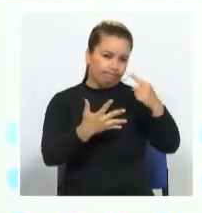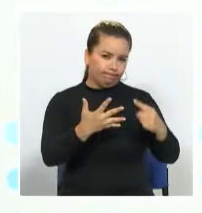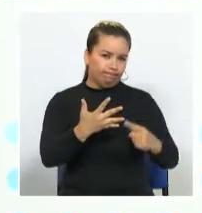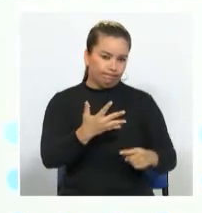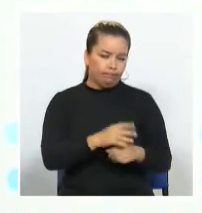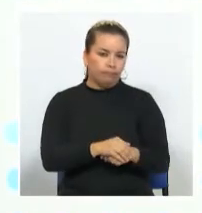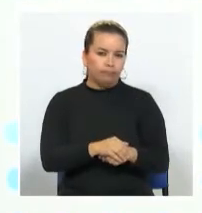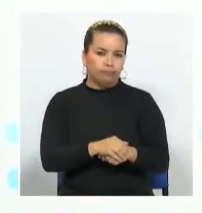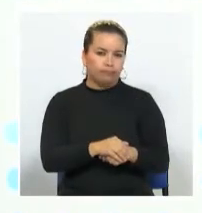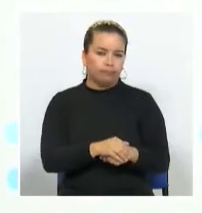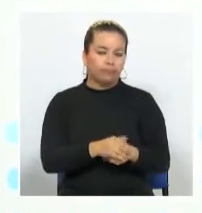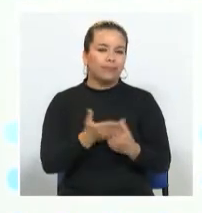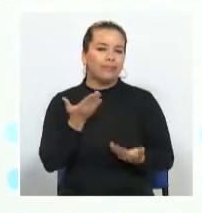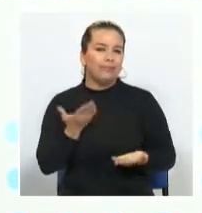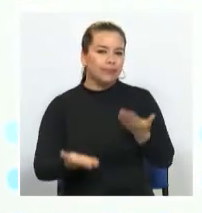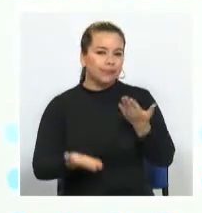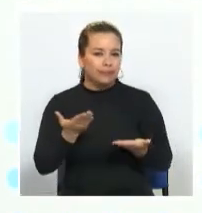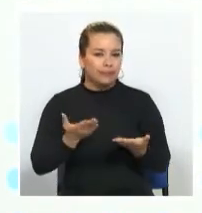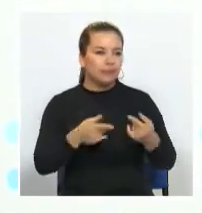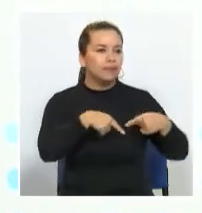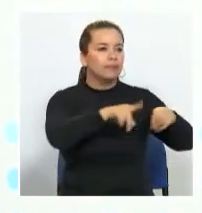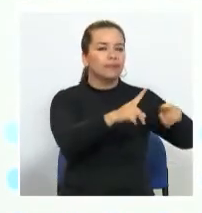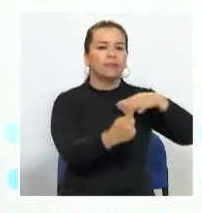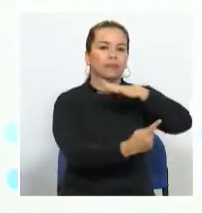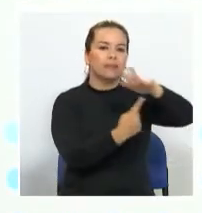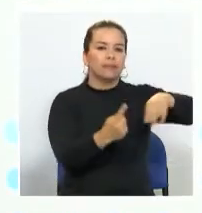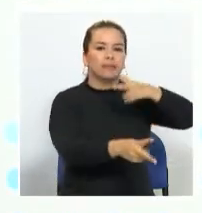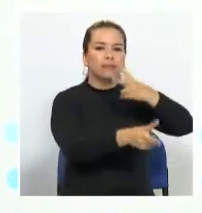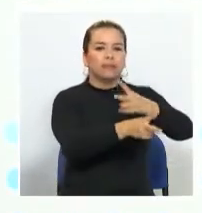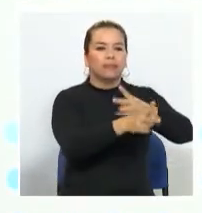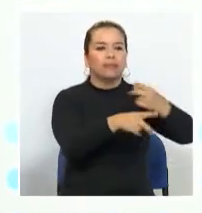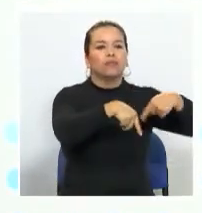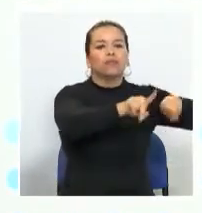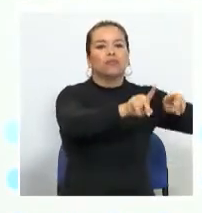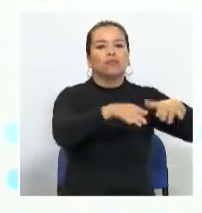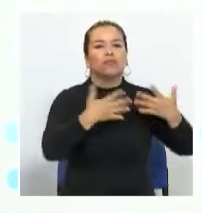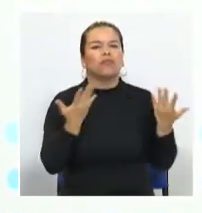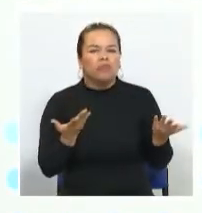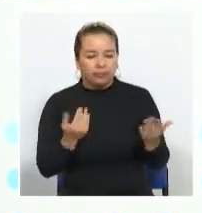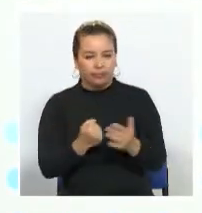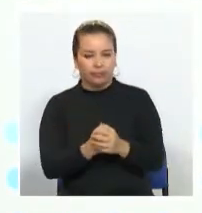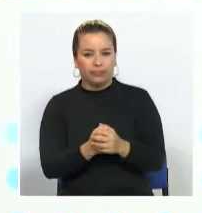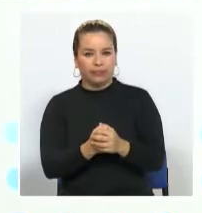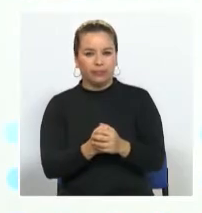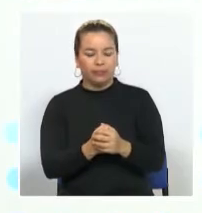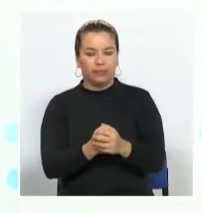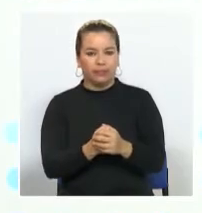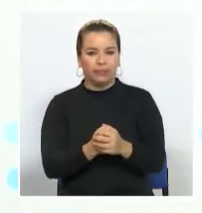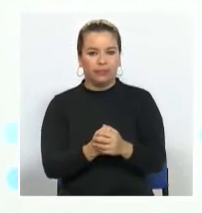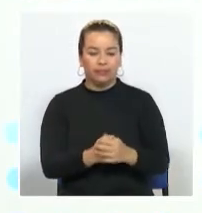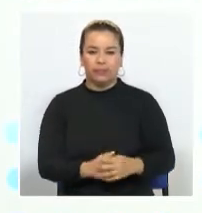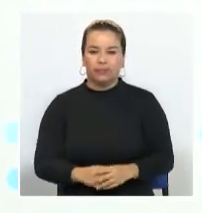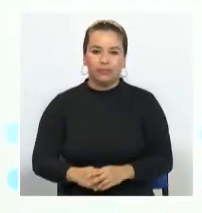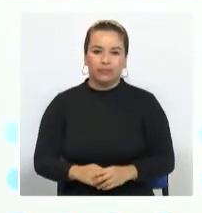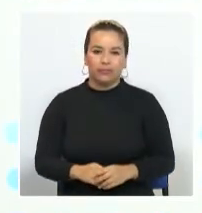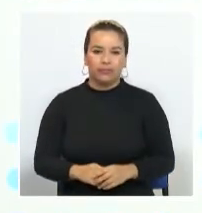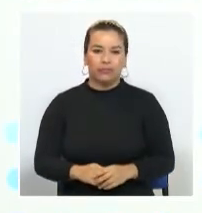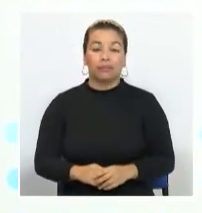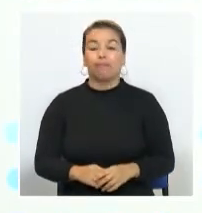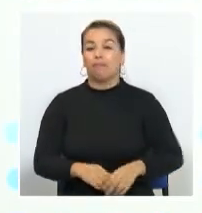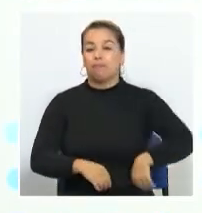Básicamente depende de cuáles son los factores de riesgo que nosotros tenemos. Entre más factores de